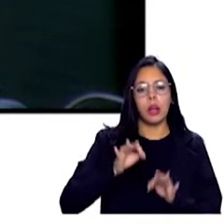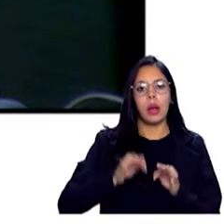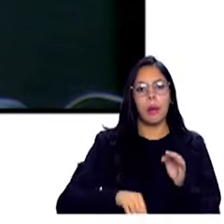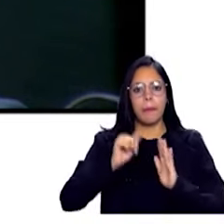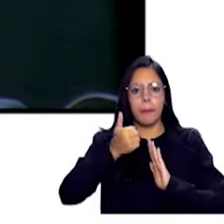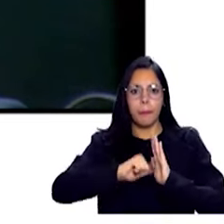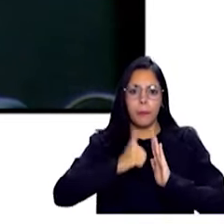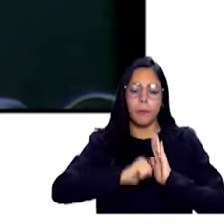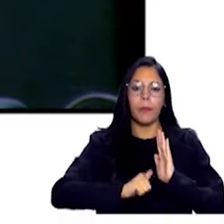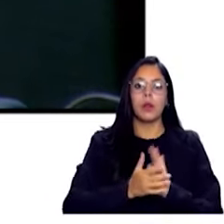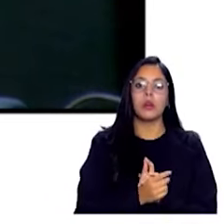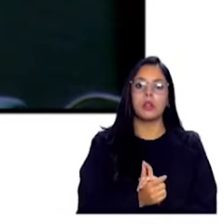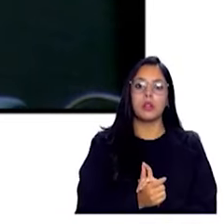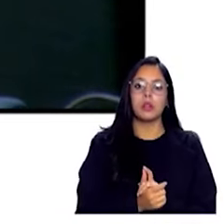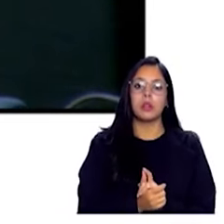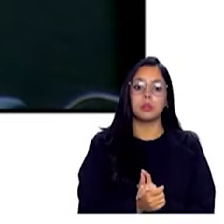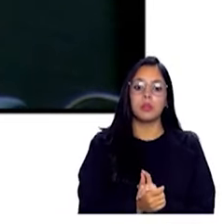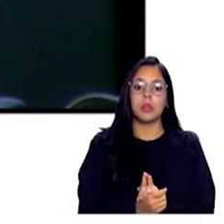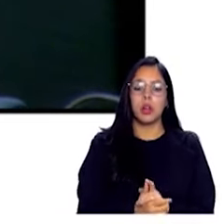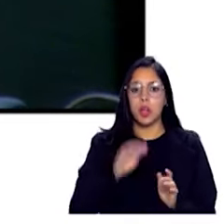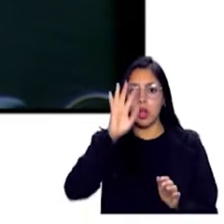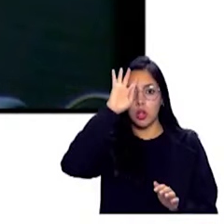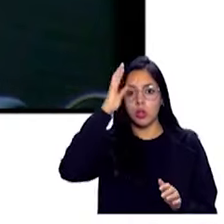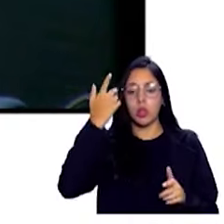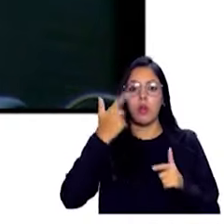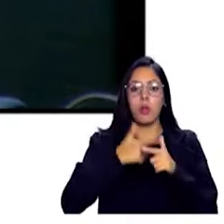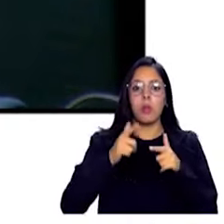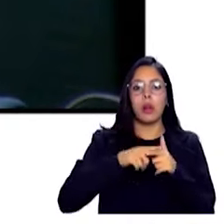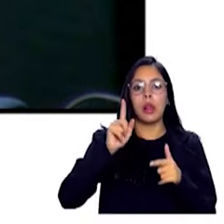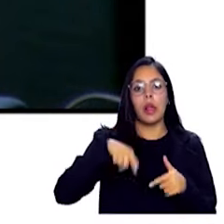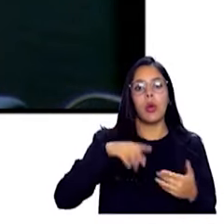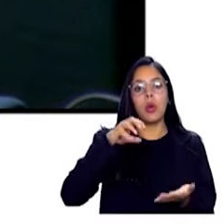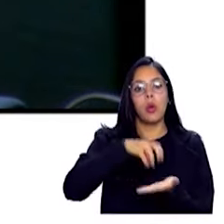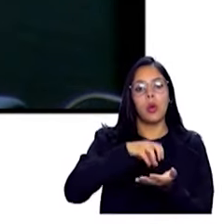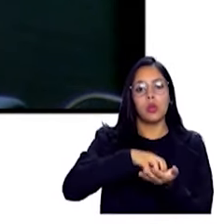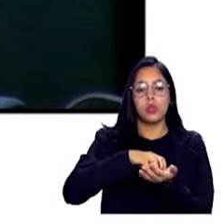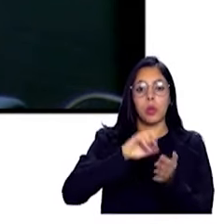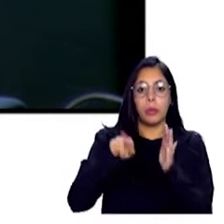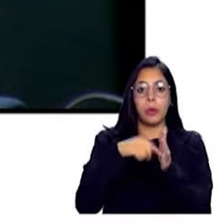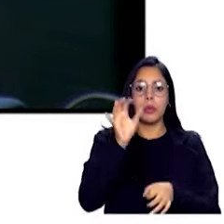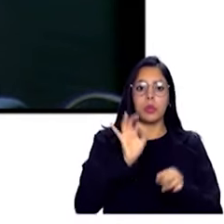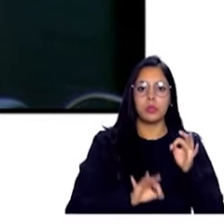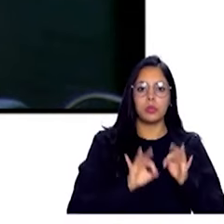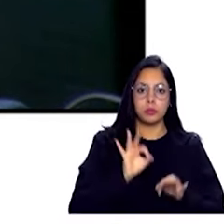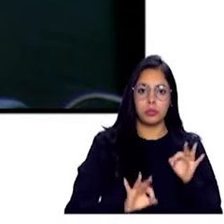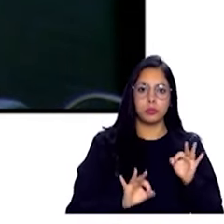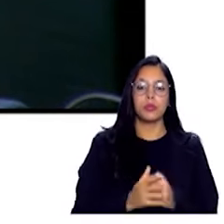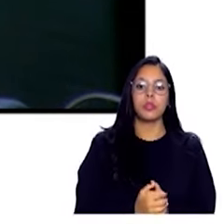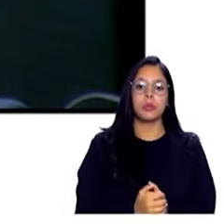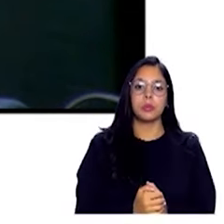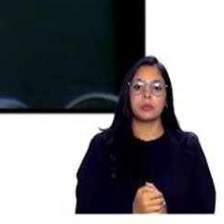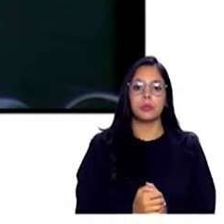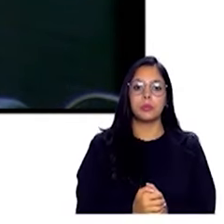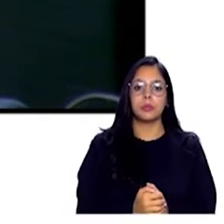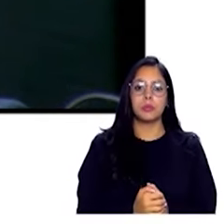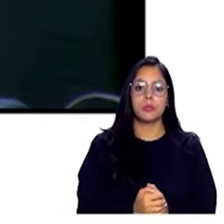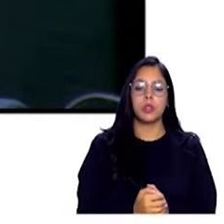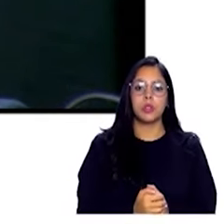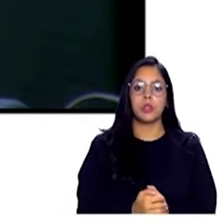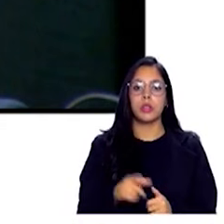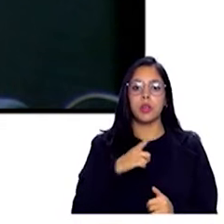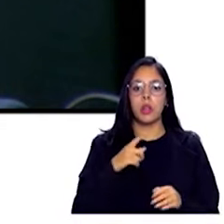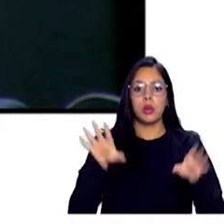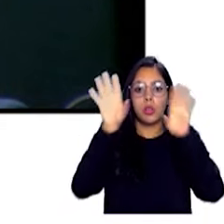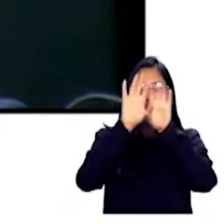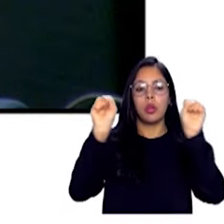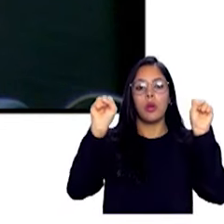resuelve el caso es el órgano de primera instancia que tiene una revisión natural en el tribunal de apelación en espa el recurso